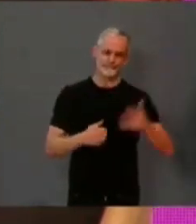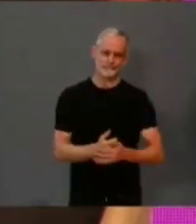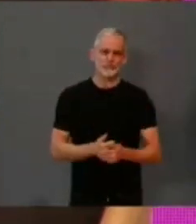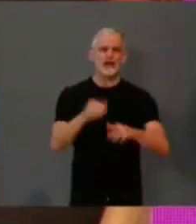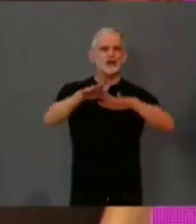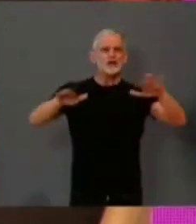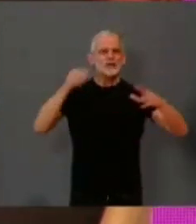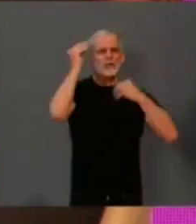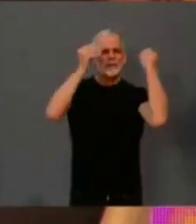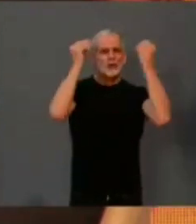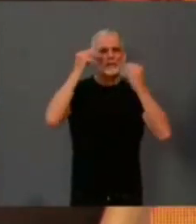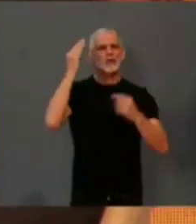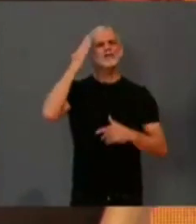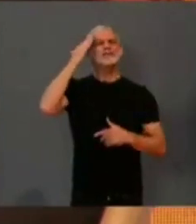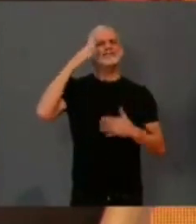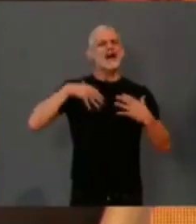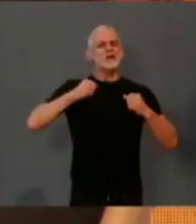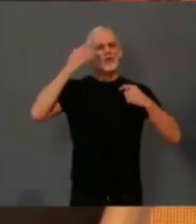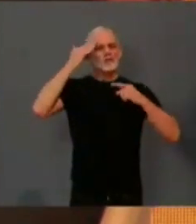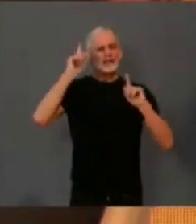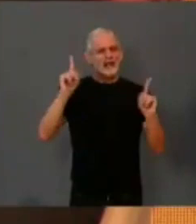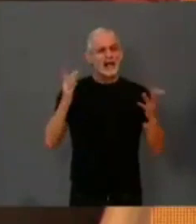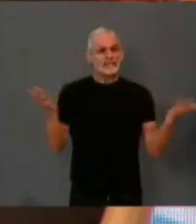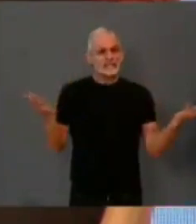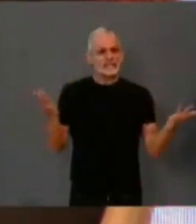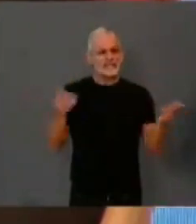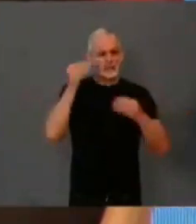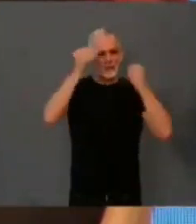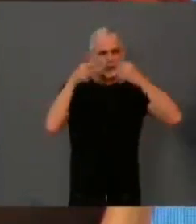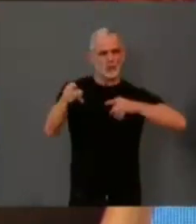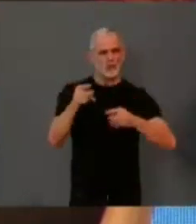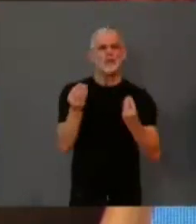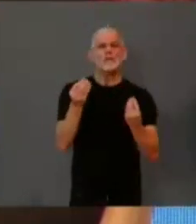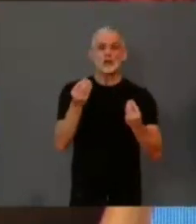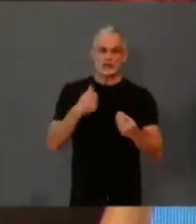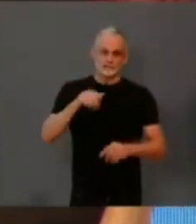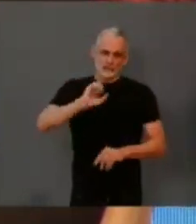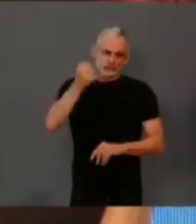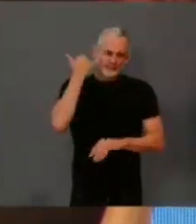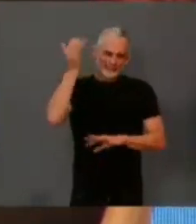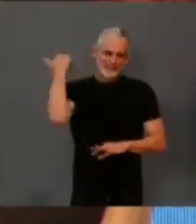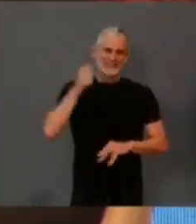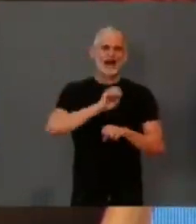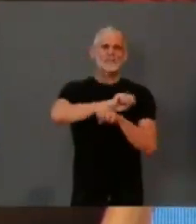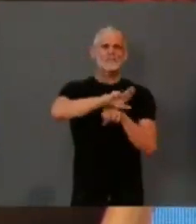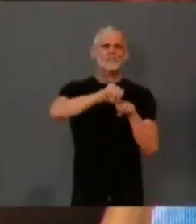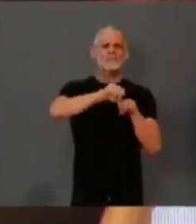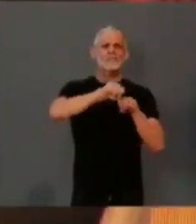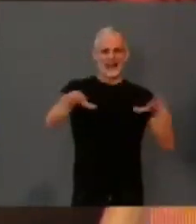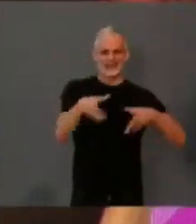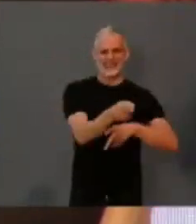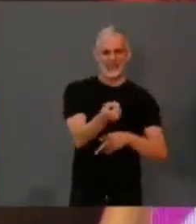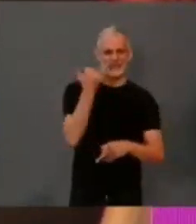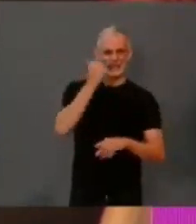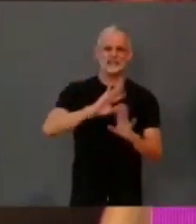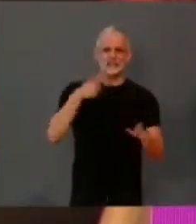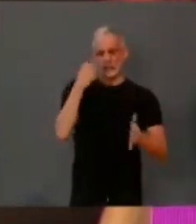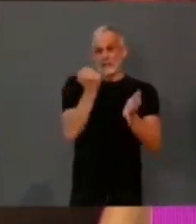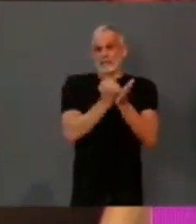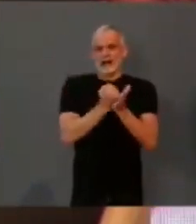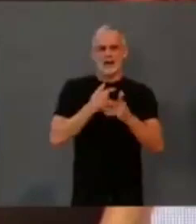se preocupan por su salud mental en particular después de lo que vivimos en el con la pandemia